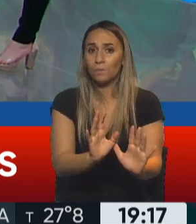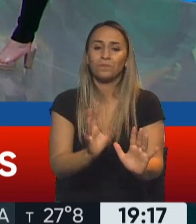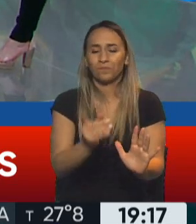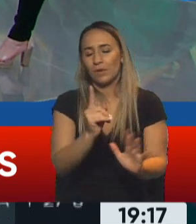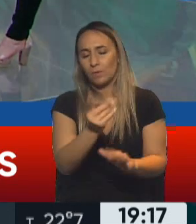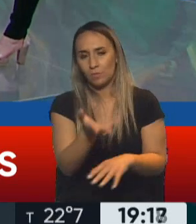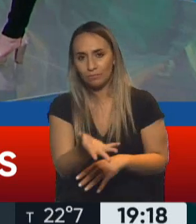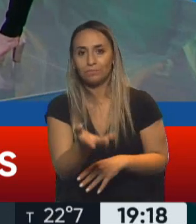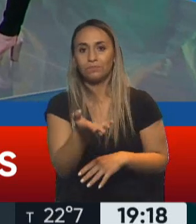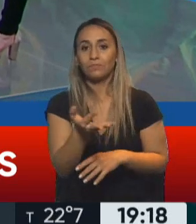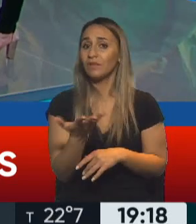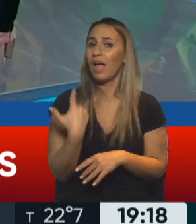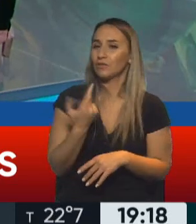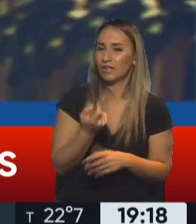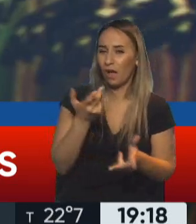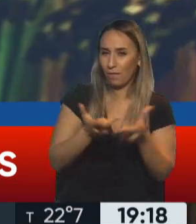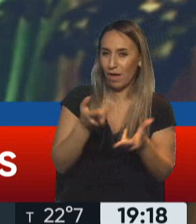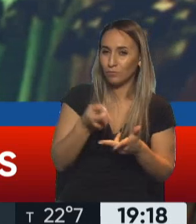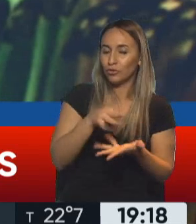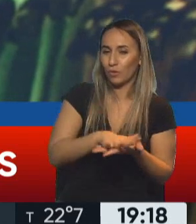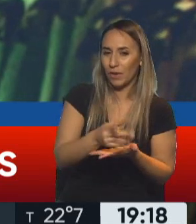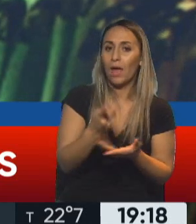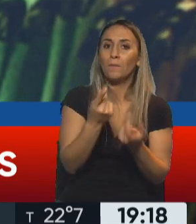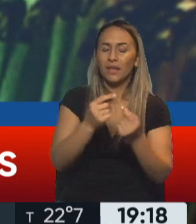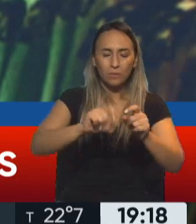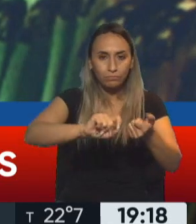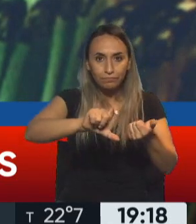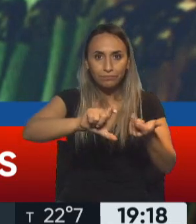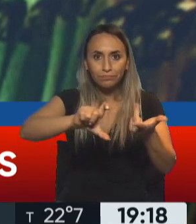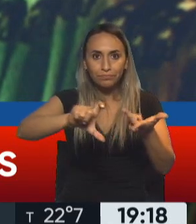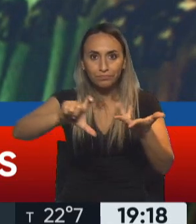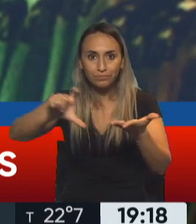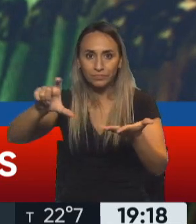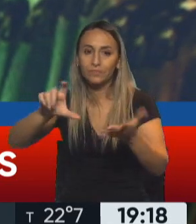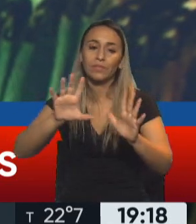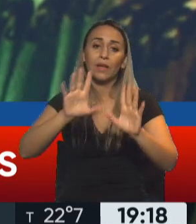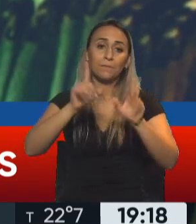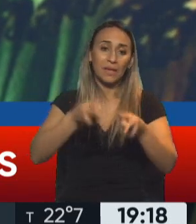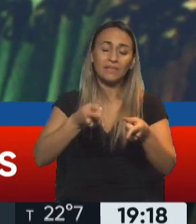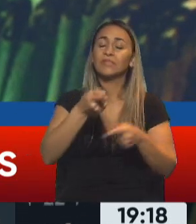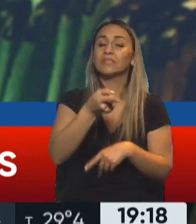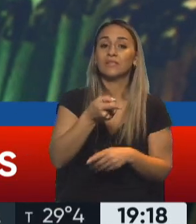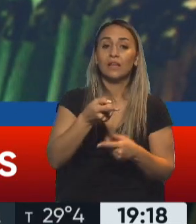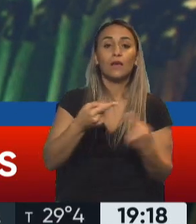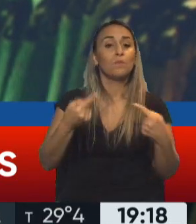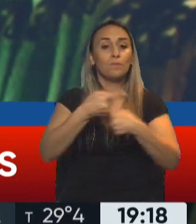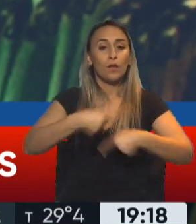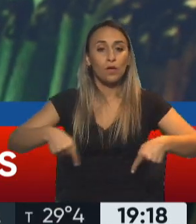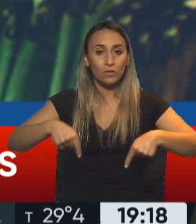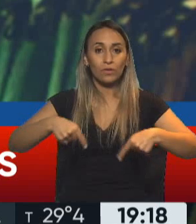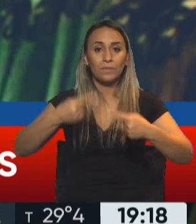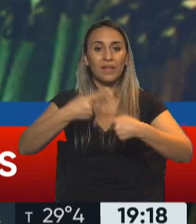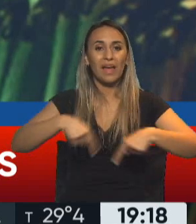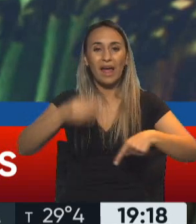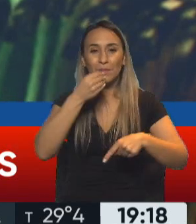remarcaciones que comentábamos hace un ratito, también el peso de la canasta básica alimentaria sobre el salario promedio de un trabajador registrado,